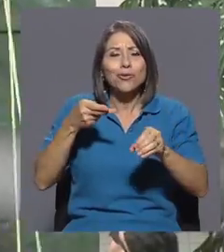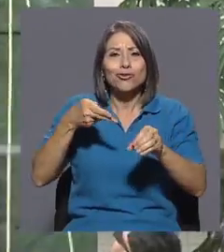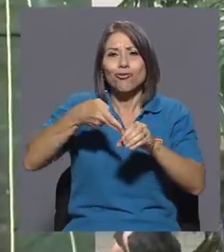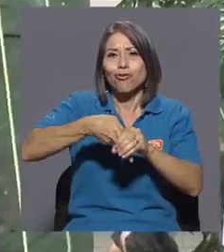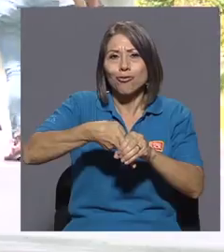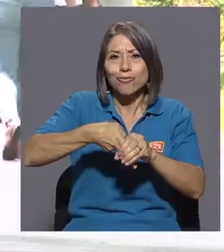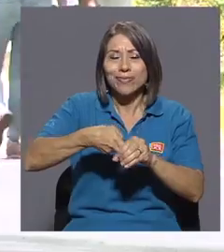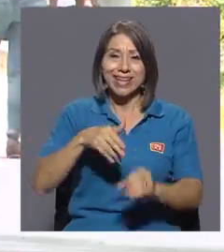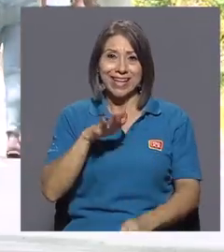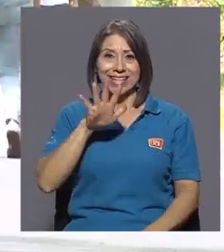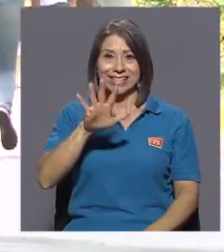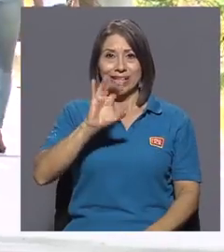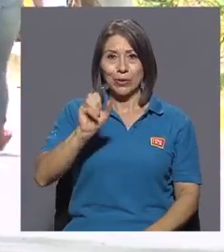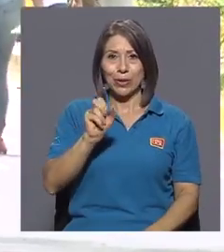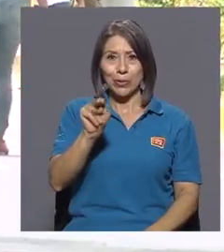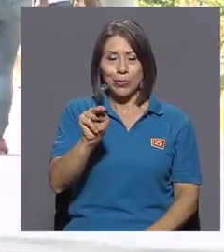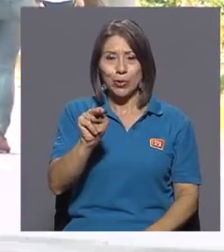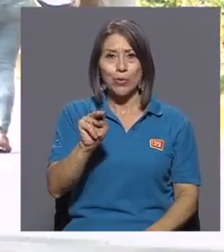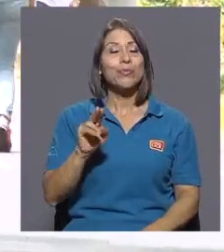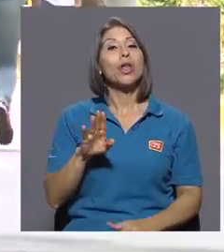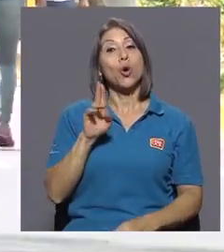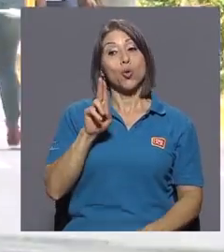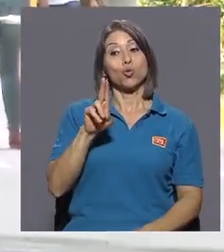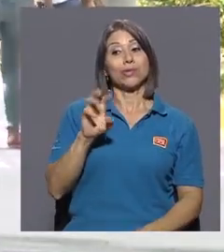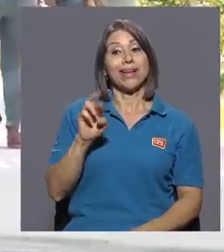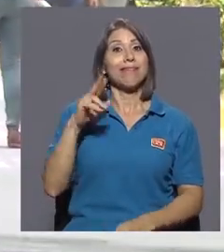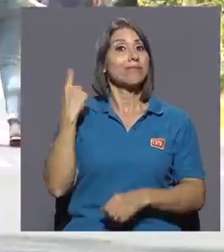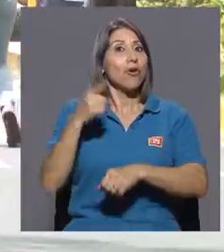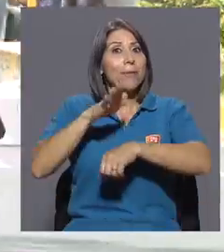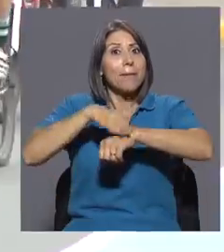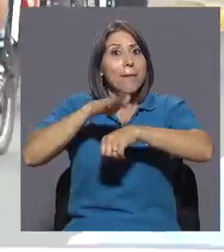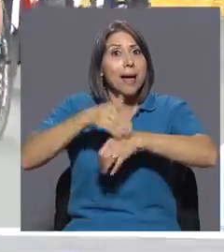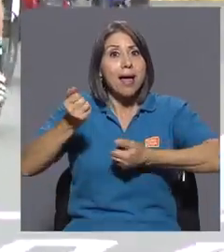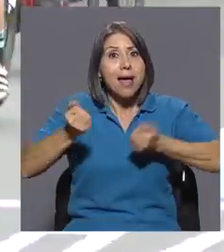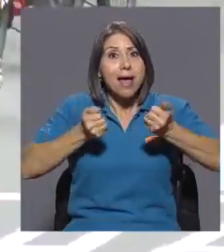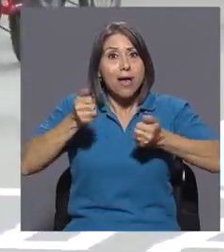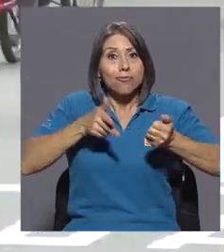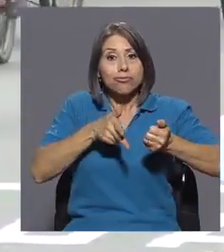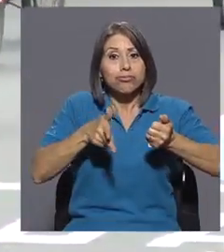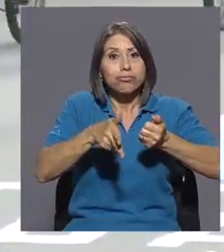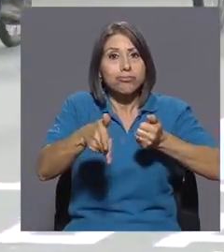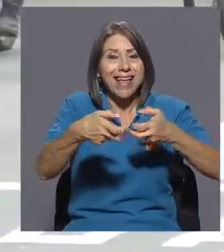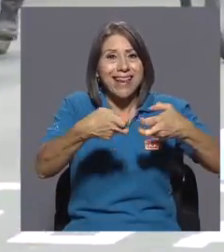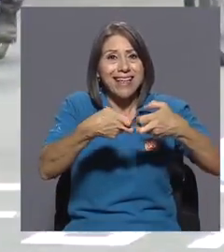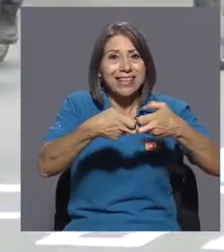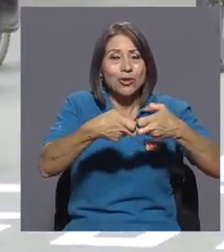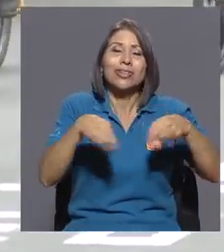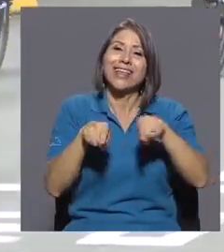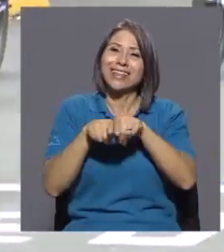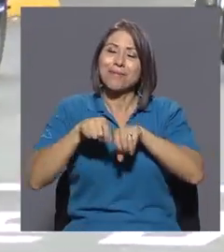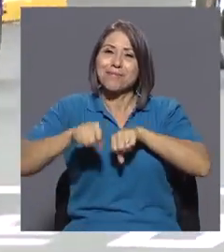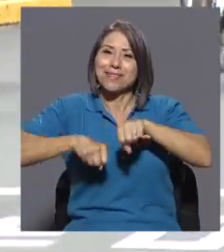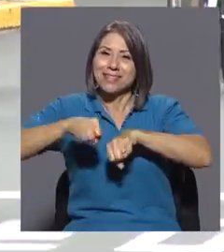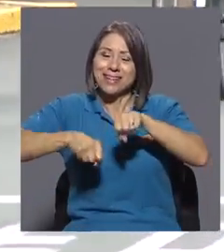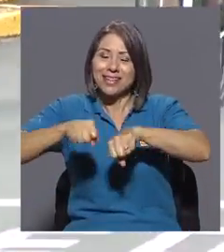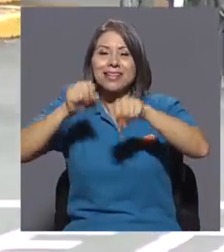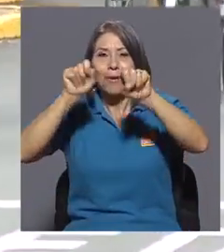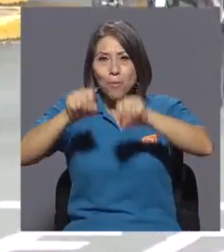El 5 de junio la UCR solo permitió el ingreso de automóviles eléctricos y bicicletas a las